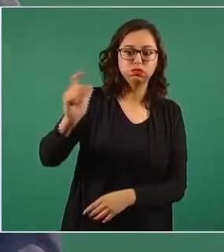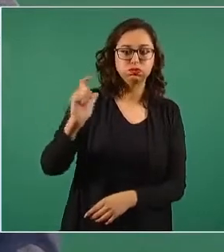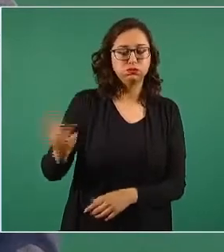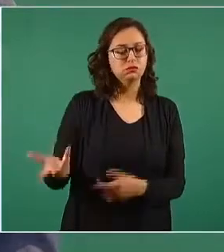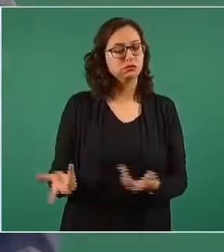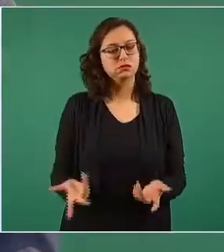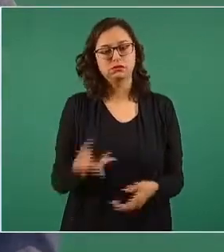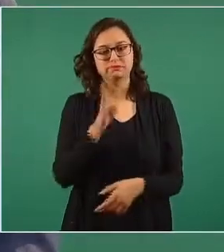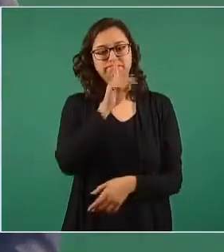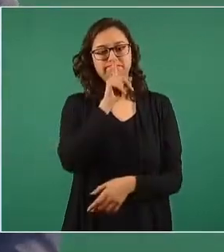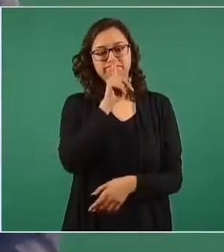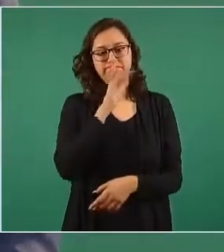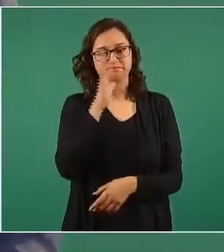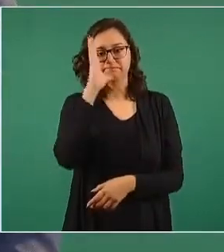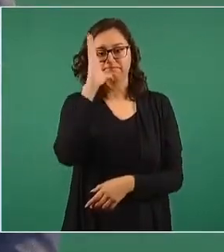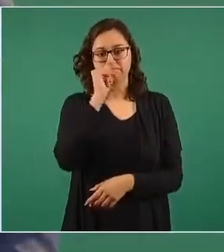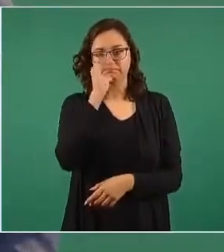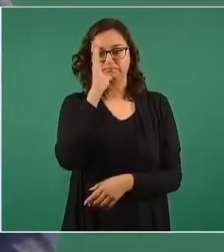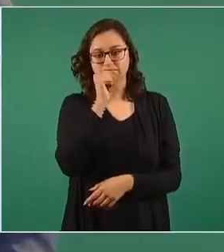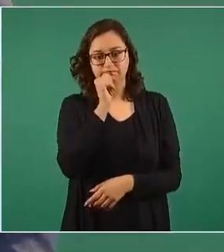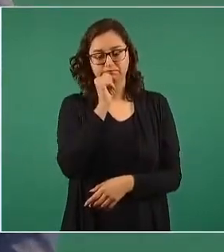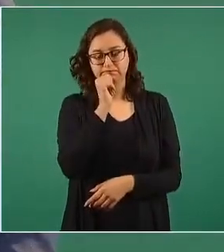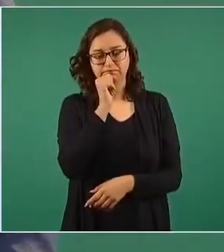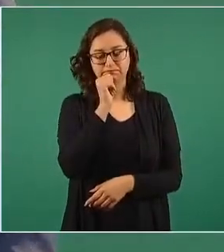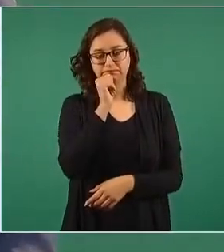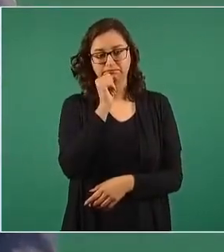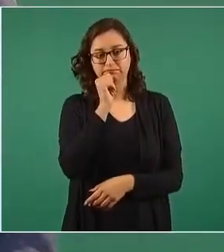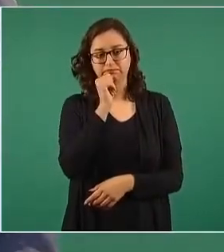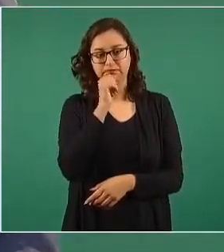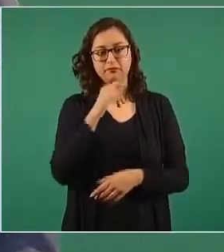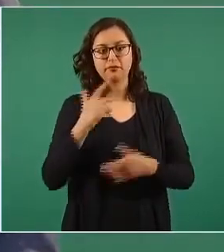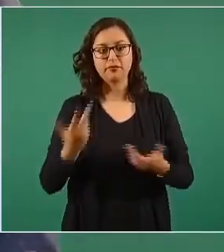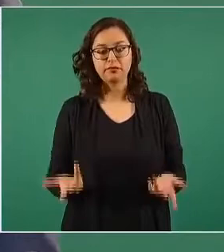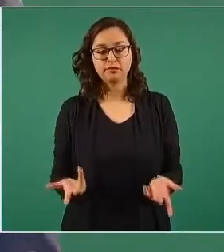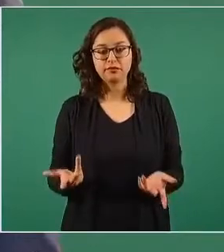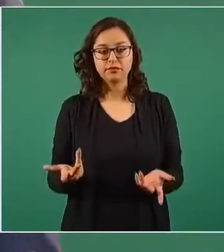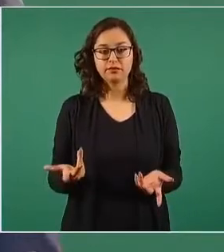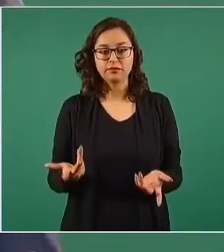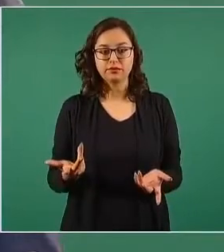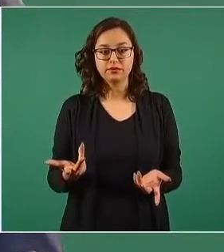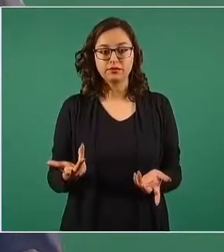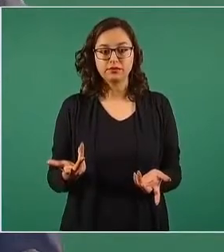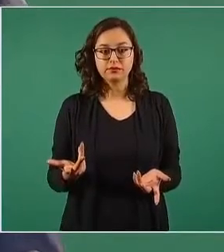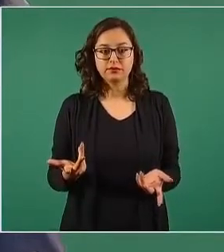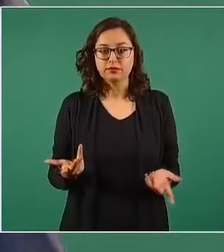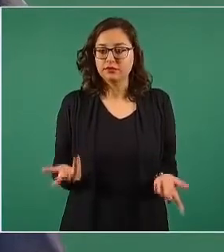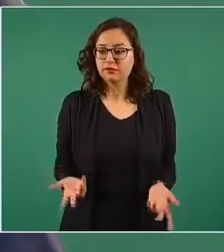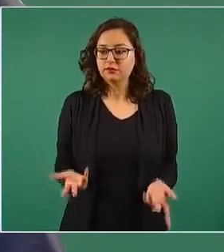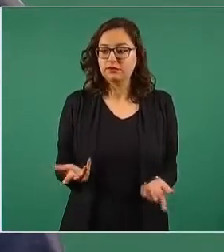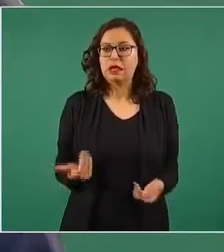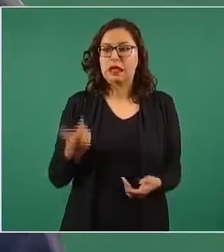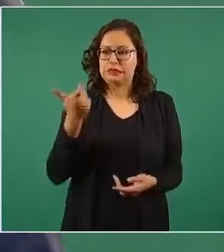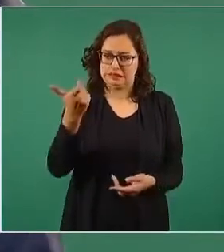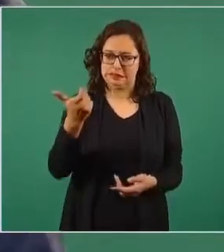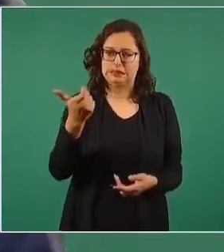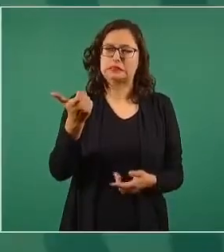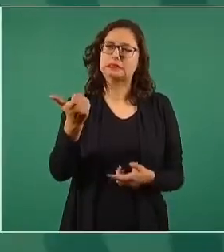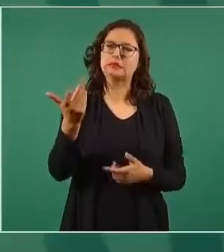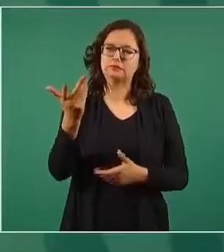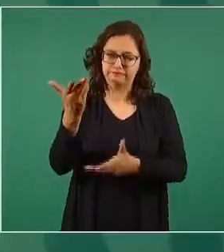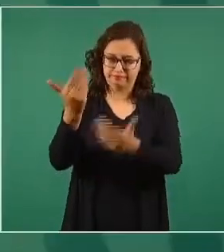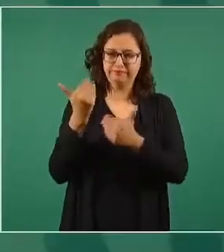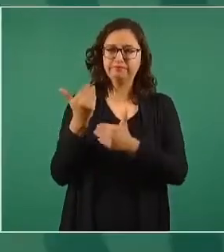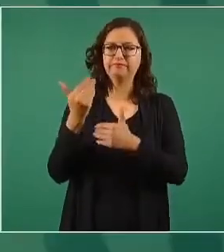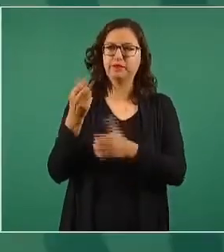No puede uno quedarse con la herencia que corresponde a los